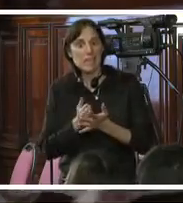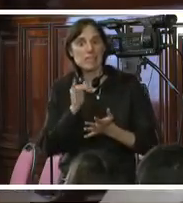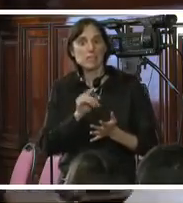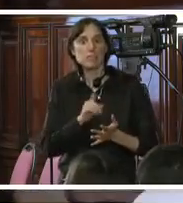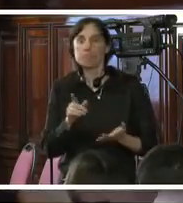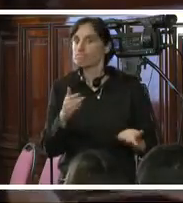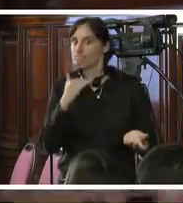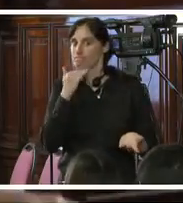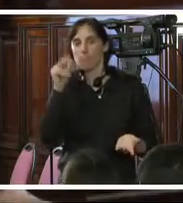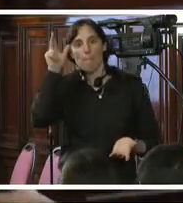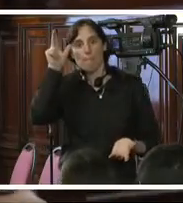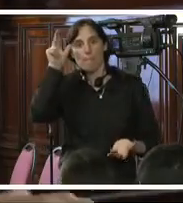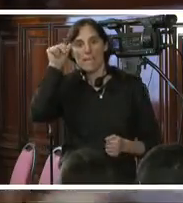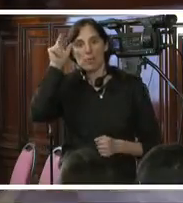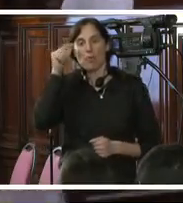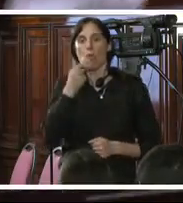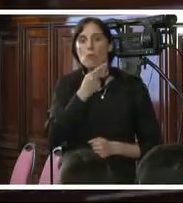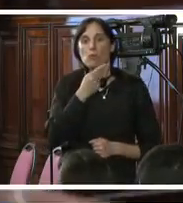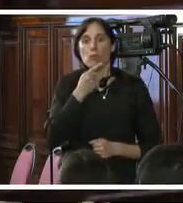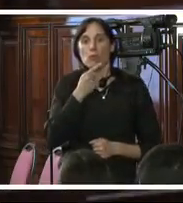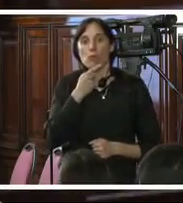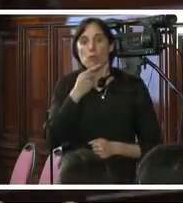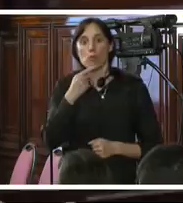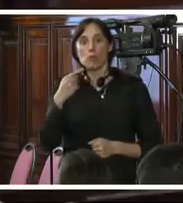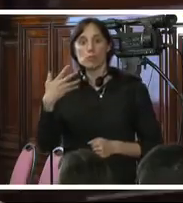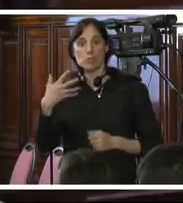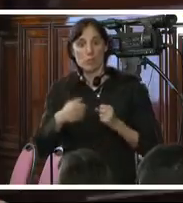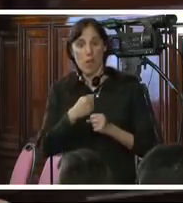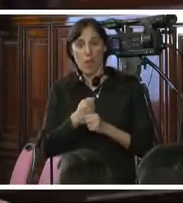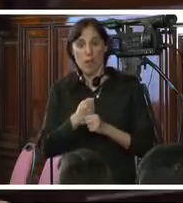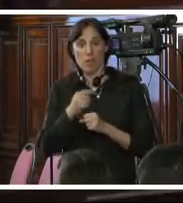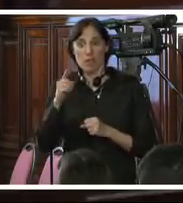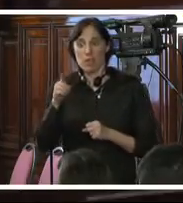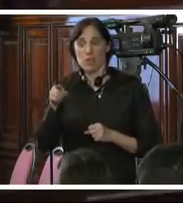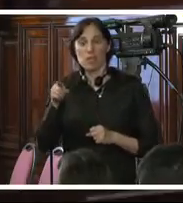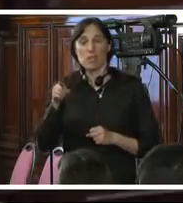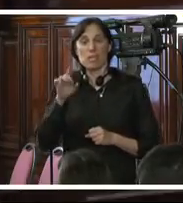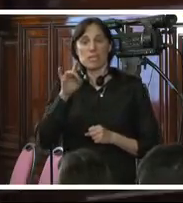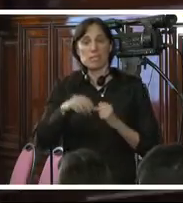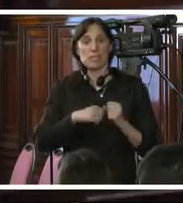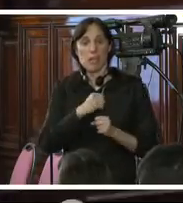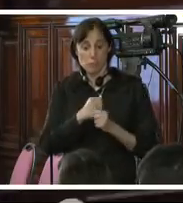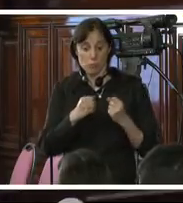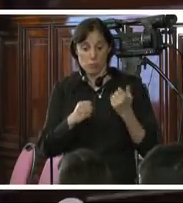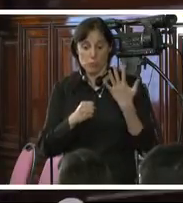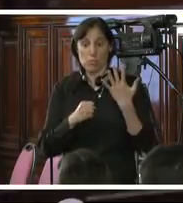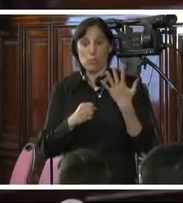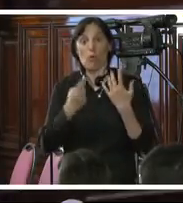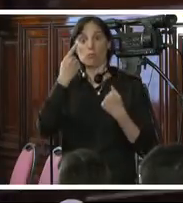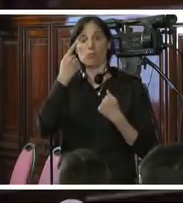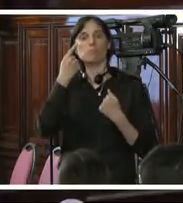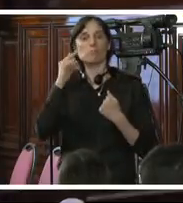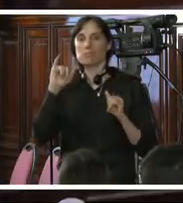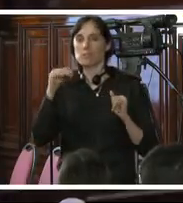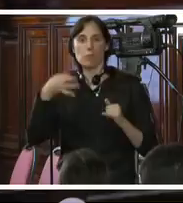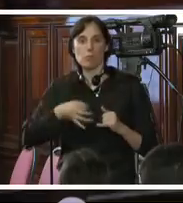Perú, uno de cada 5 niñas menores de 15 años han sufrido violación sexual, pero se estima